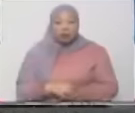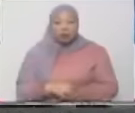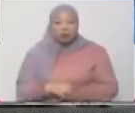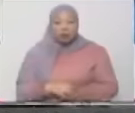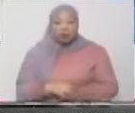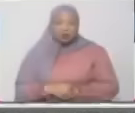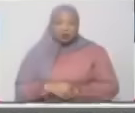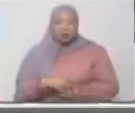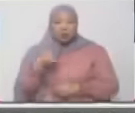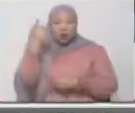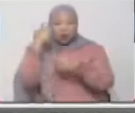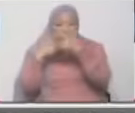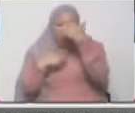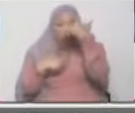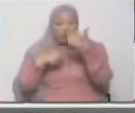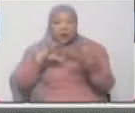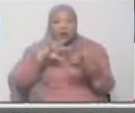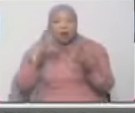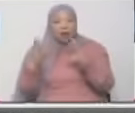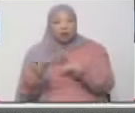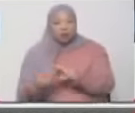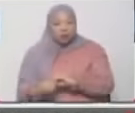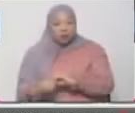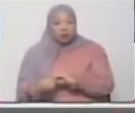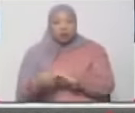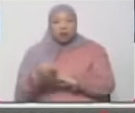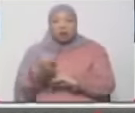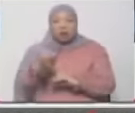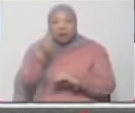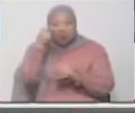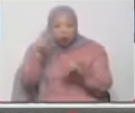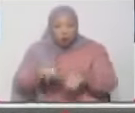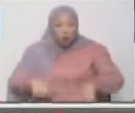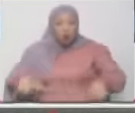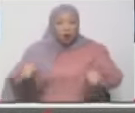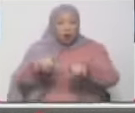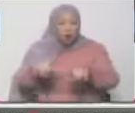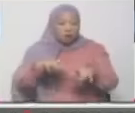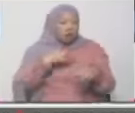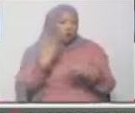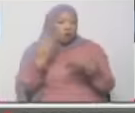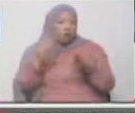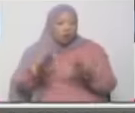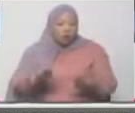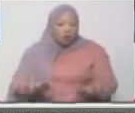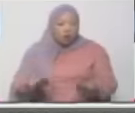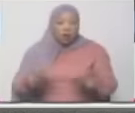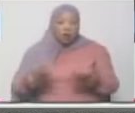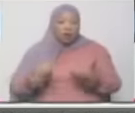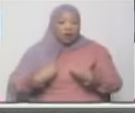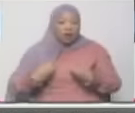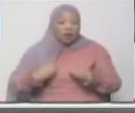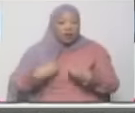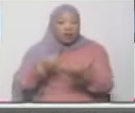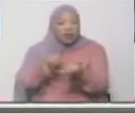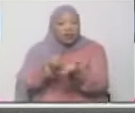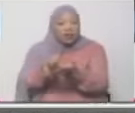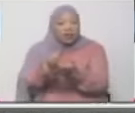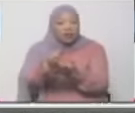cuando nuestro comandante cambió de paisaje, cuando ascendió a la vida inmortal.